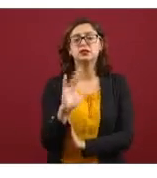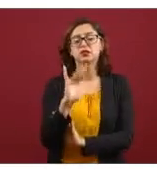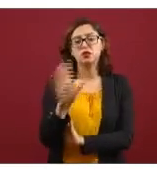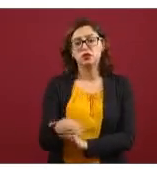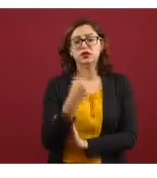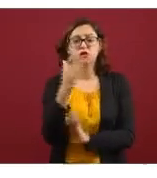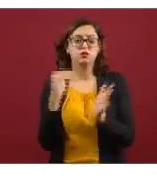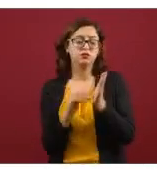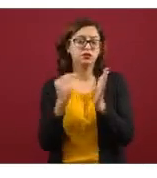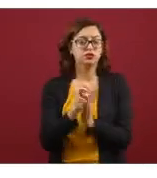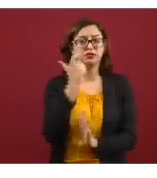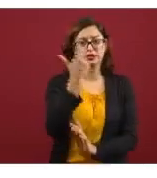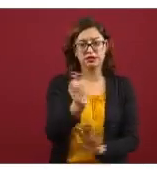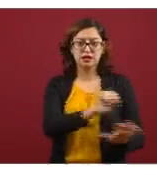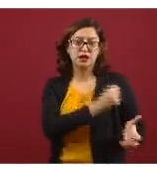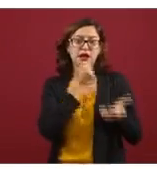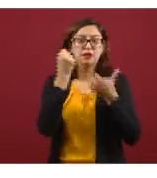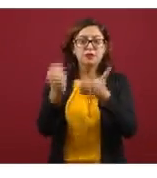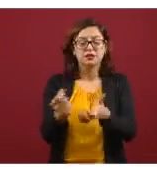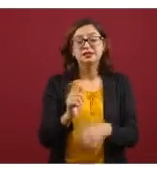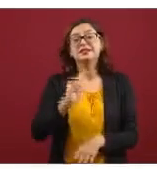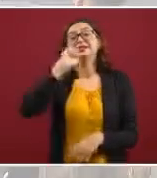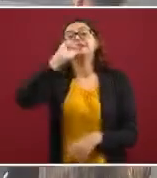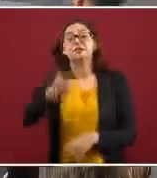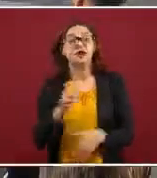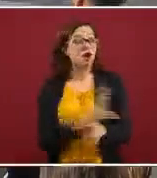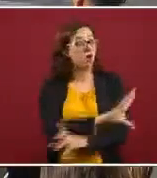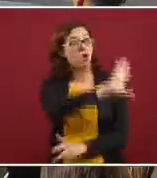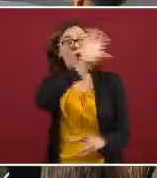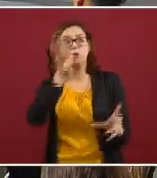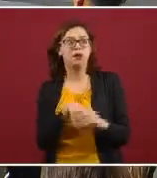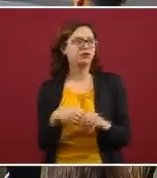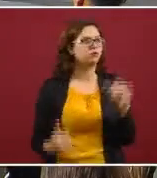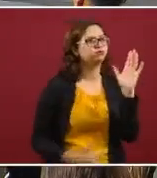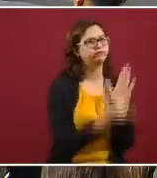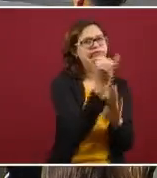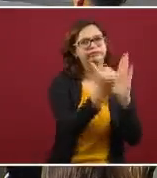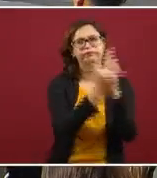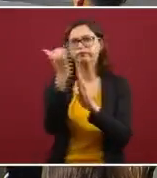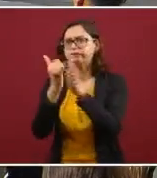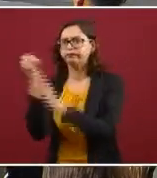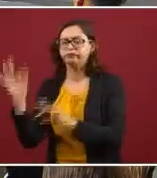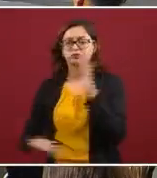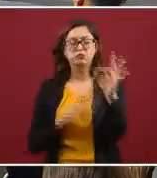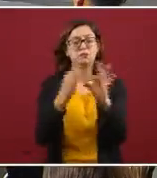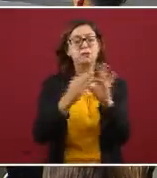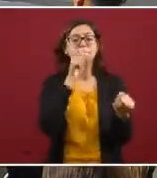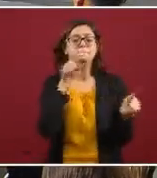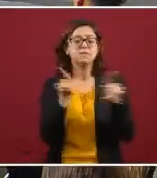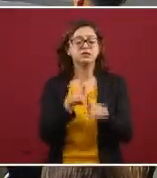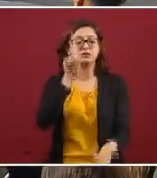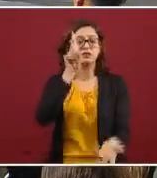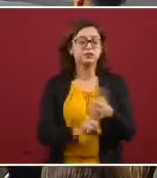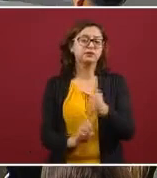11.651 millones, es decir, para concluir la infraestructura y para el equipo. La que sigue.